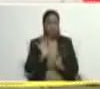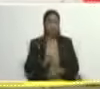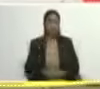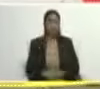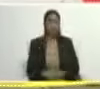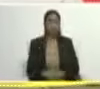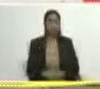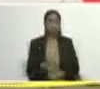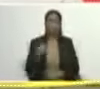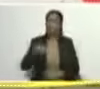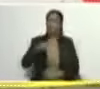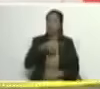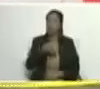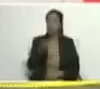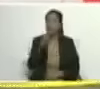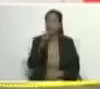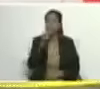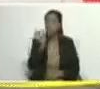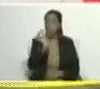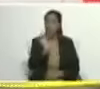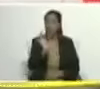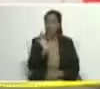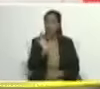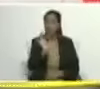no hemos almorzado.